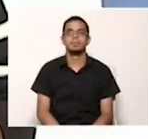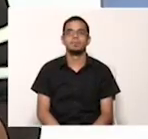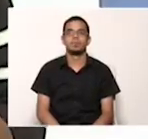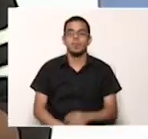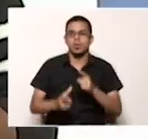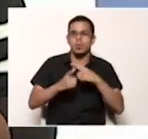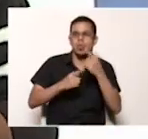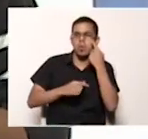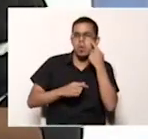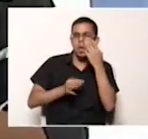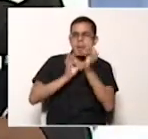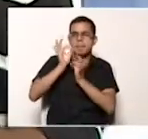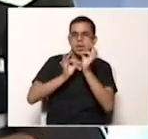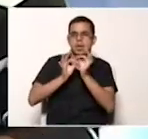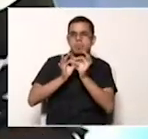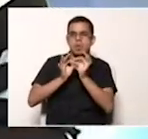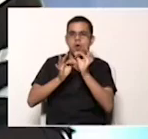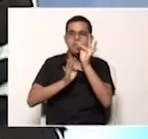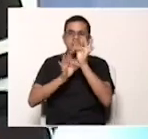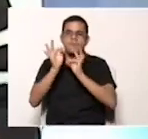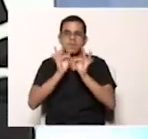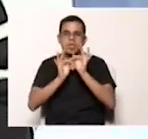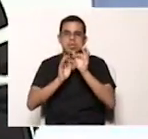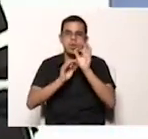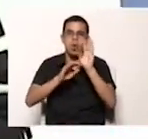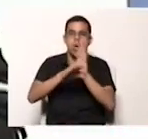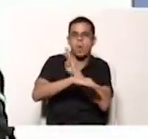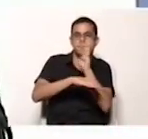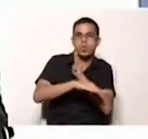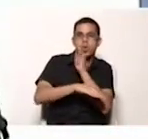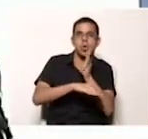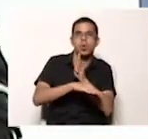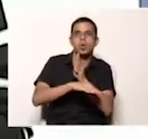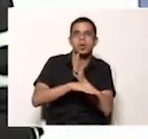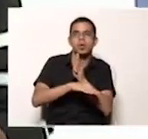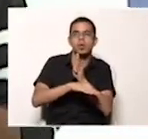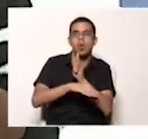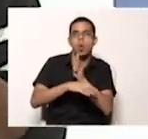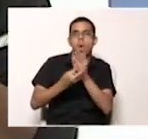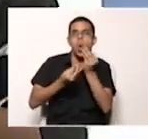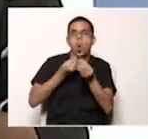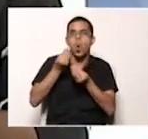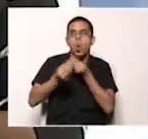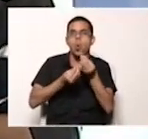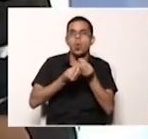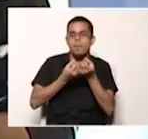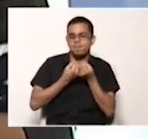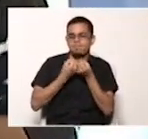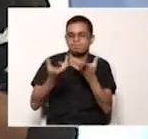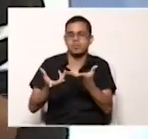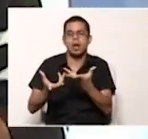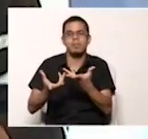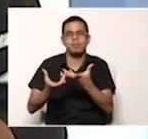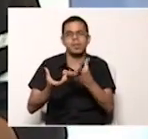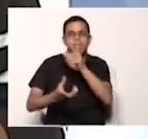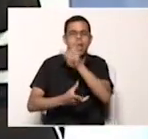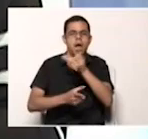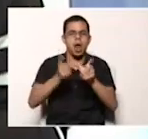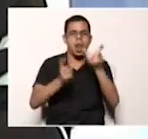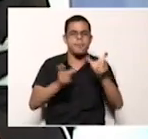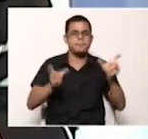el cambio de fenómenos, ¿ok? Desde el punto de vista biológico, ¿cómo afectará esto al ser humano, a la